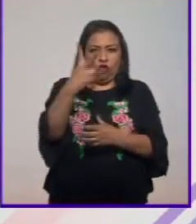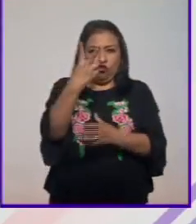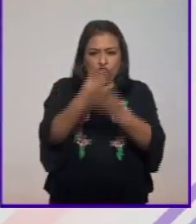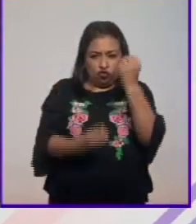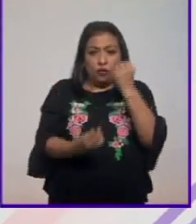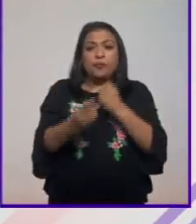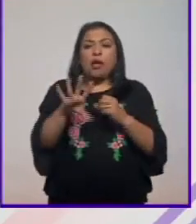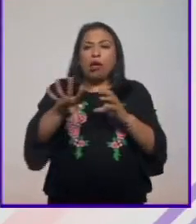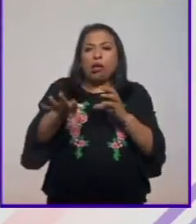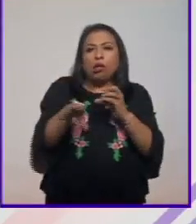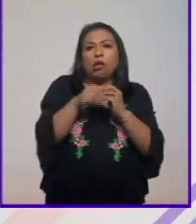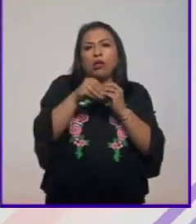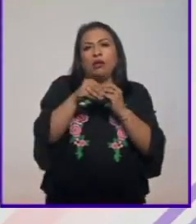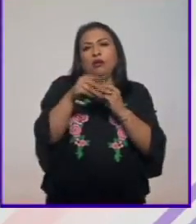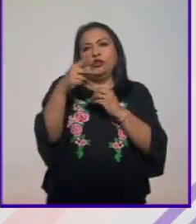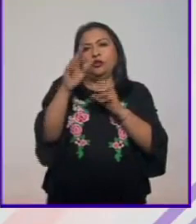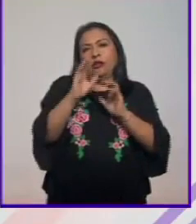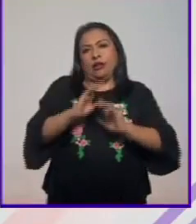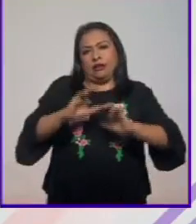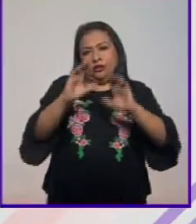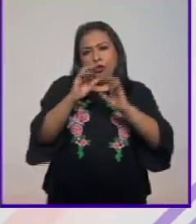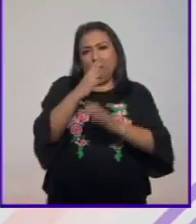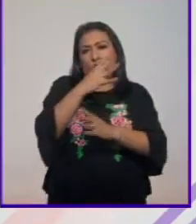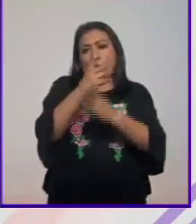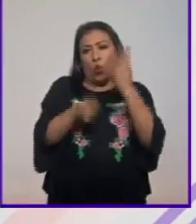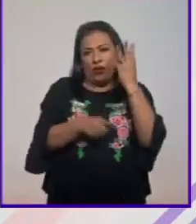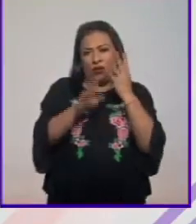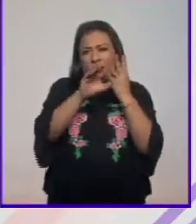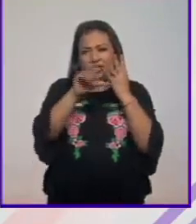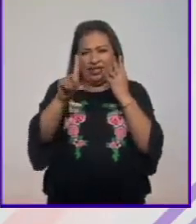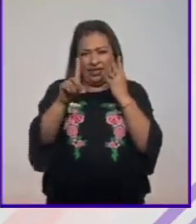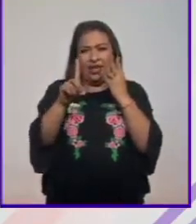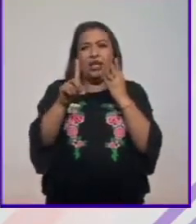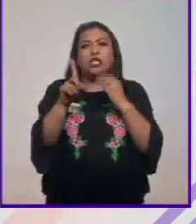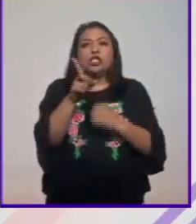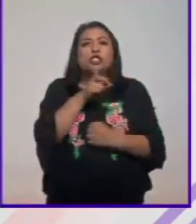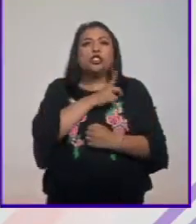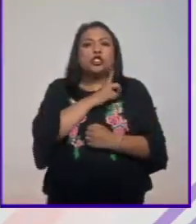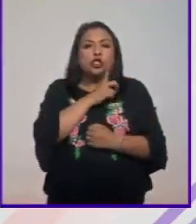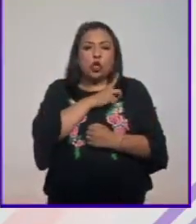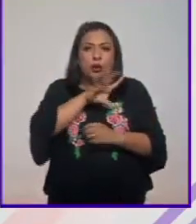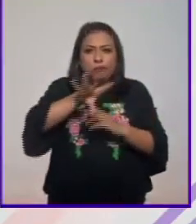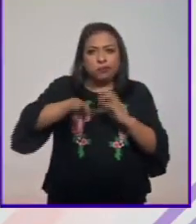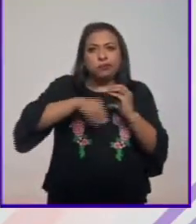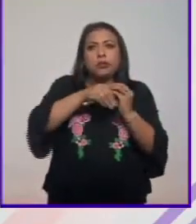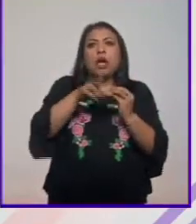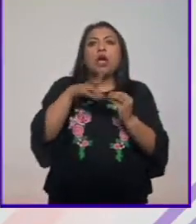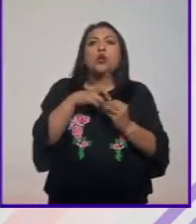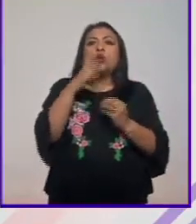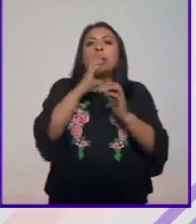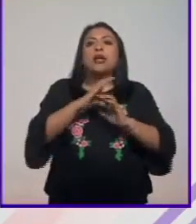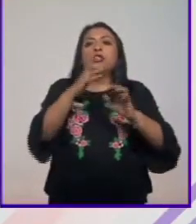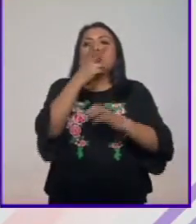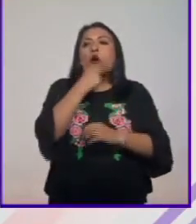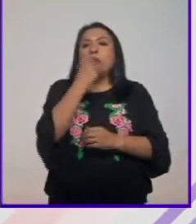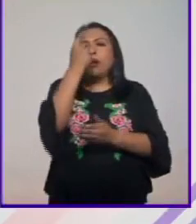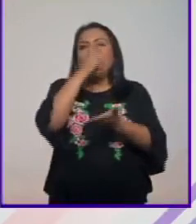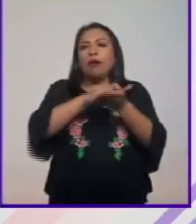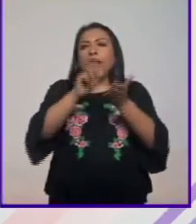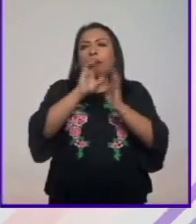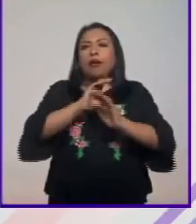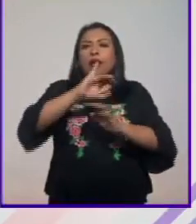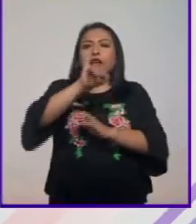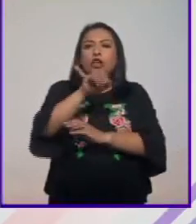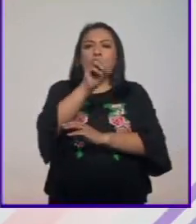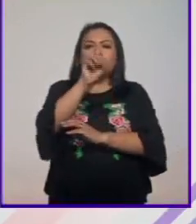esta recopilación, esta antología de tus cuatro producciones en solitario, incluyes una canción de José Alfredo Jiménez, sí. Este